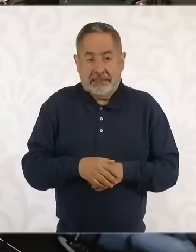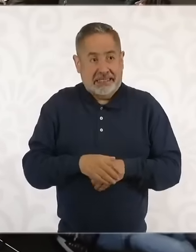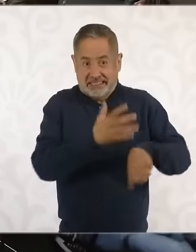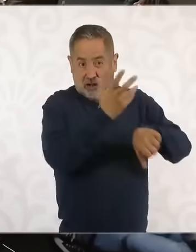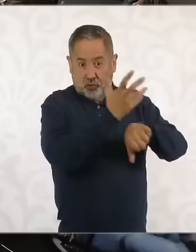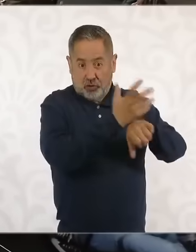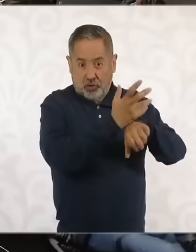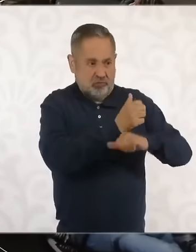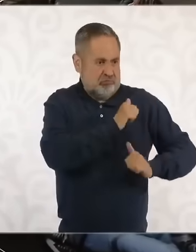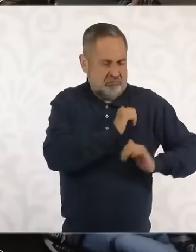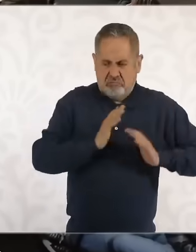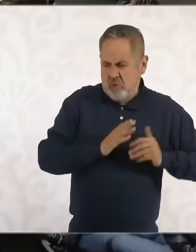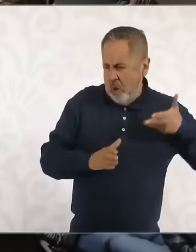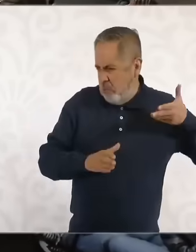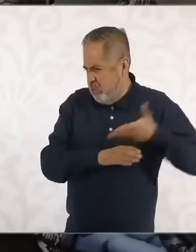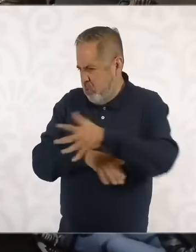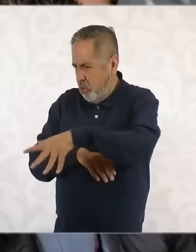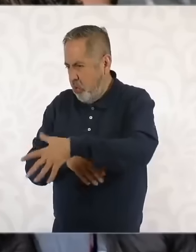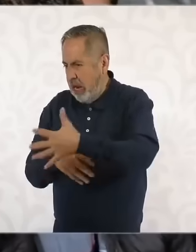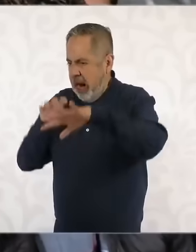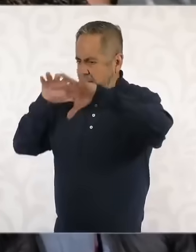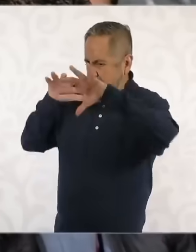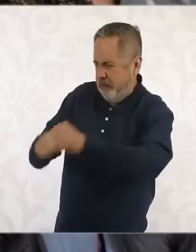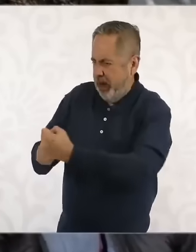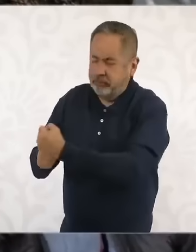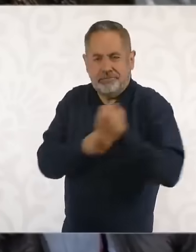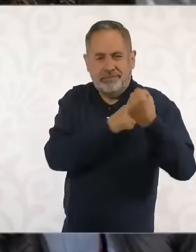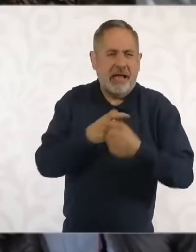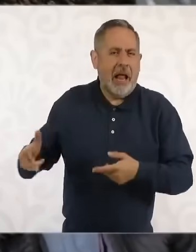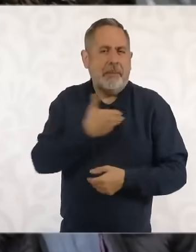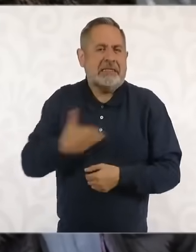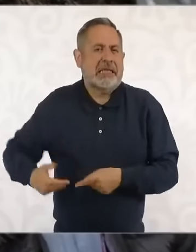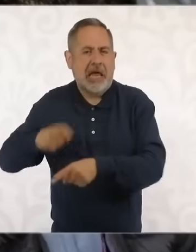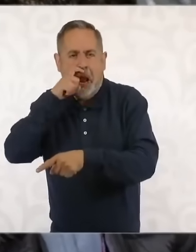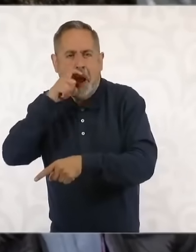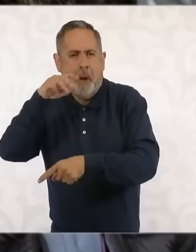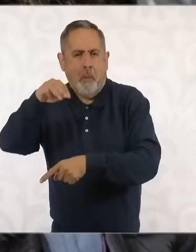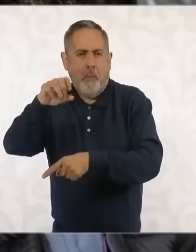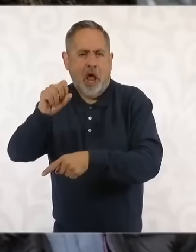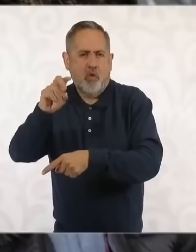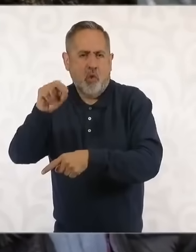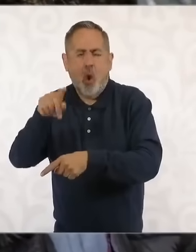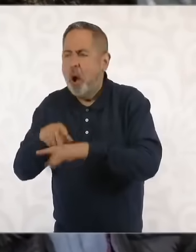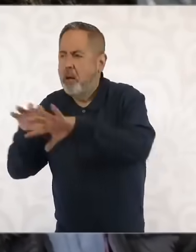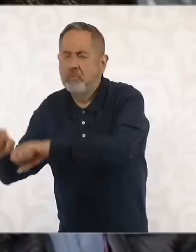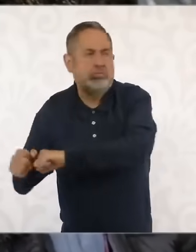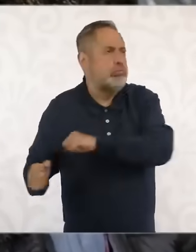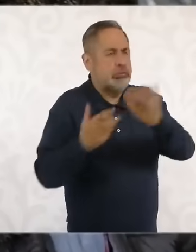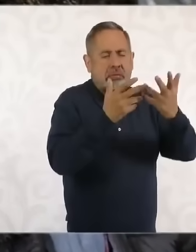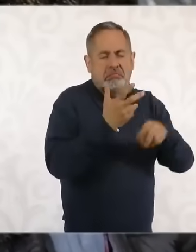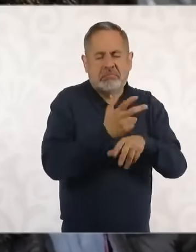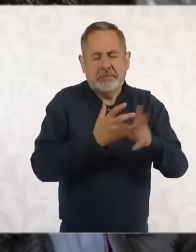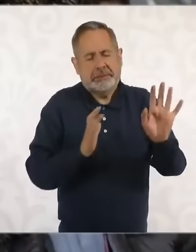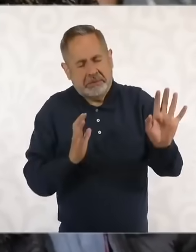Estados Unidos a Venezuela y el secuestro del presidente Nicolás Maduro, preguntarle justamente sobre esto que decía hace un